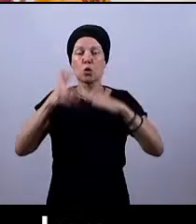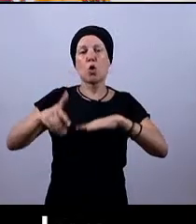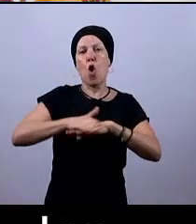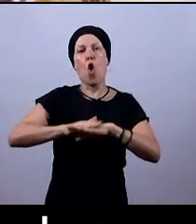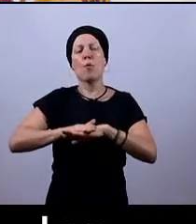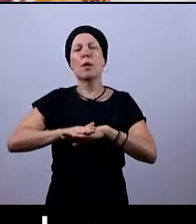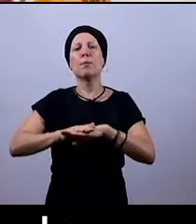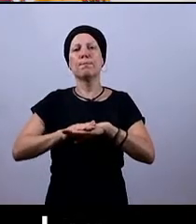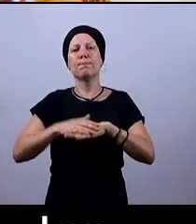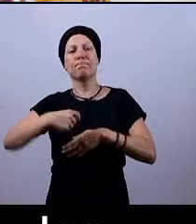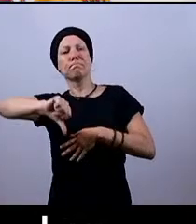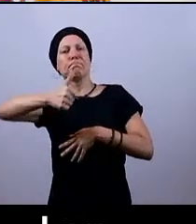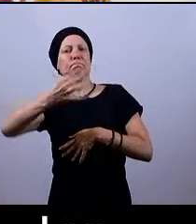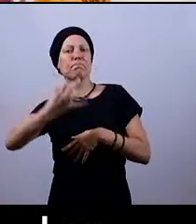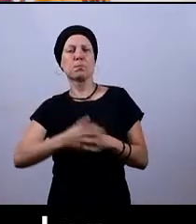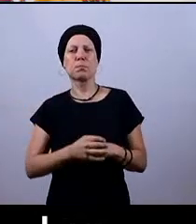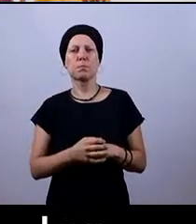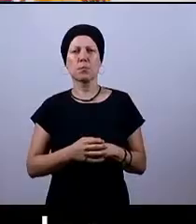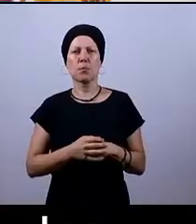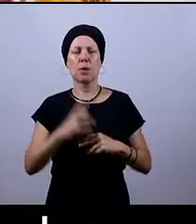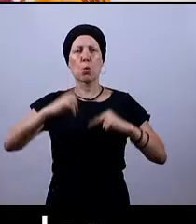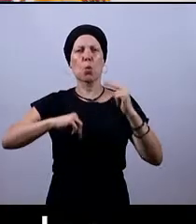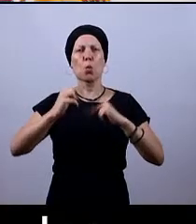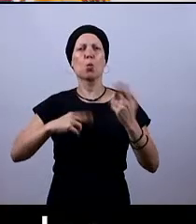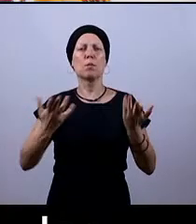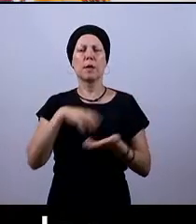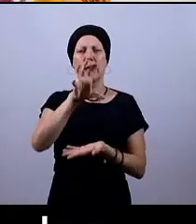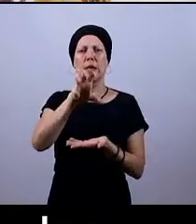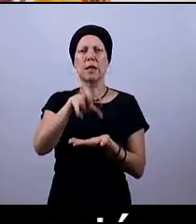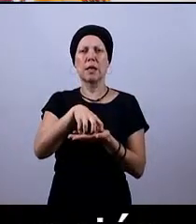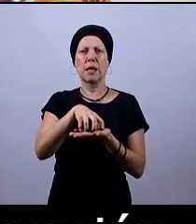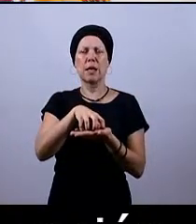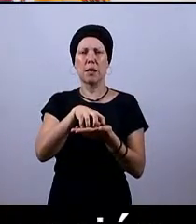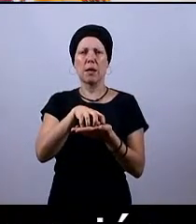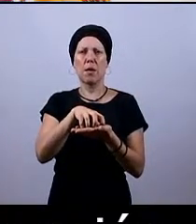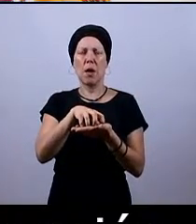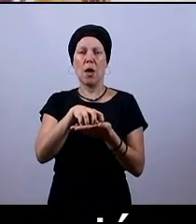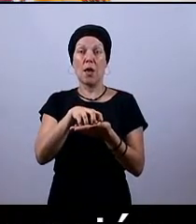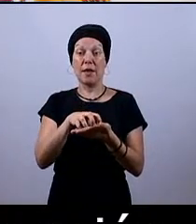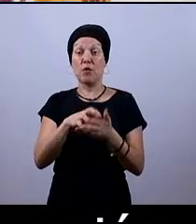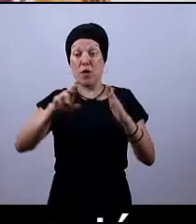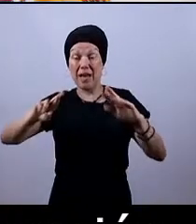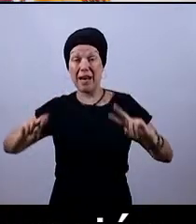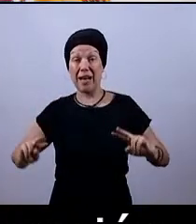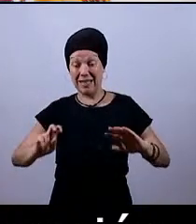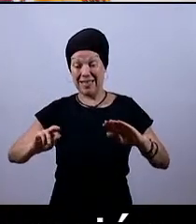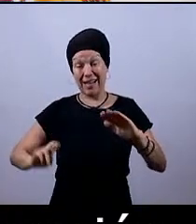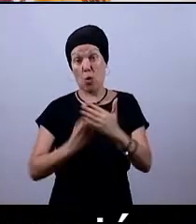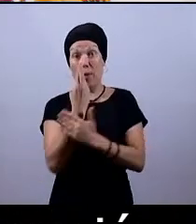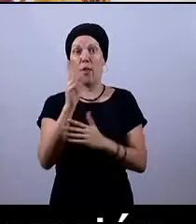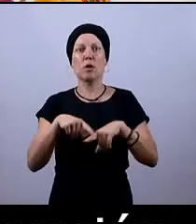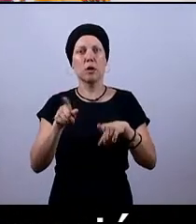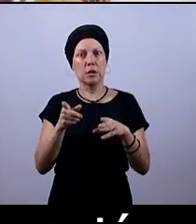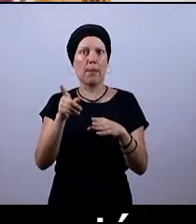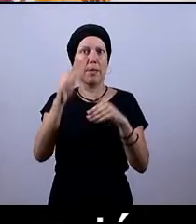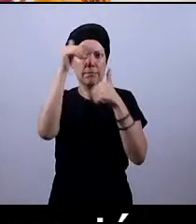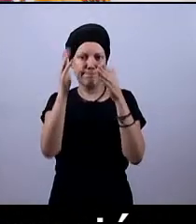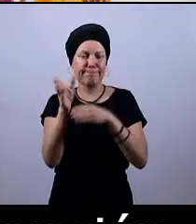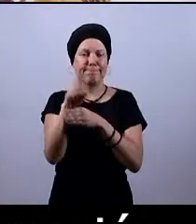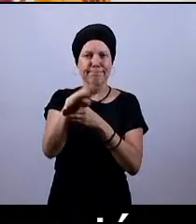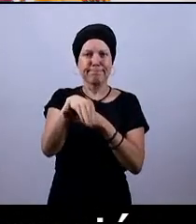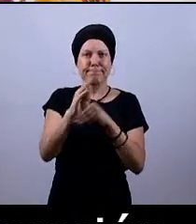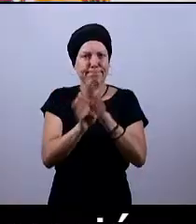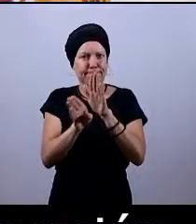Gobierno ha autorizado la construcción de un centro de convalecencia y cuidados continuados para personas